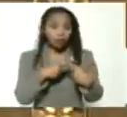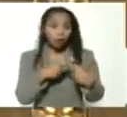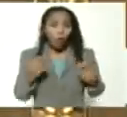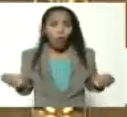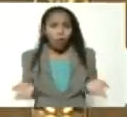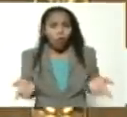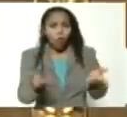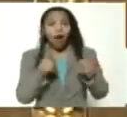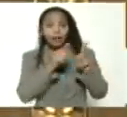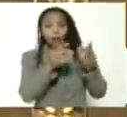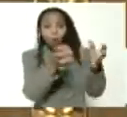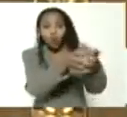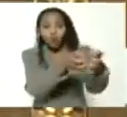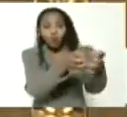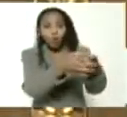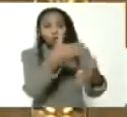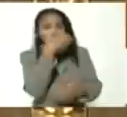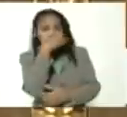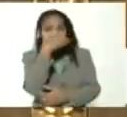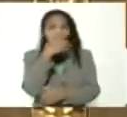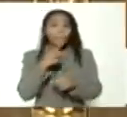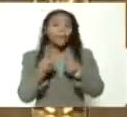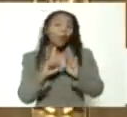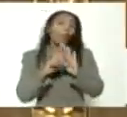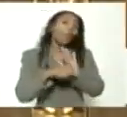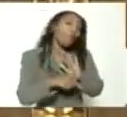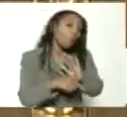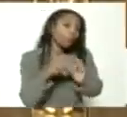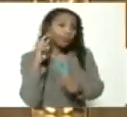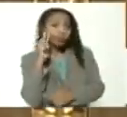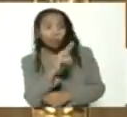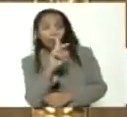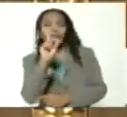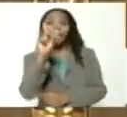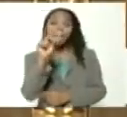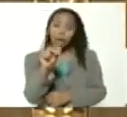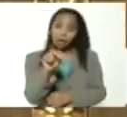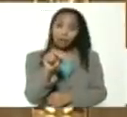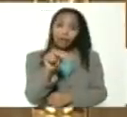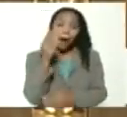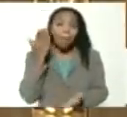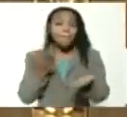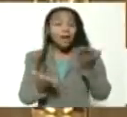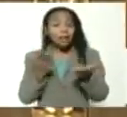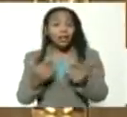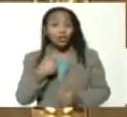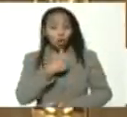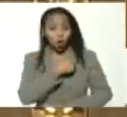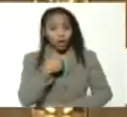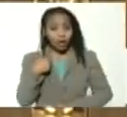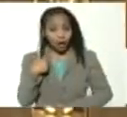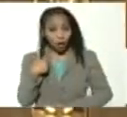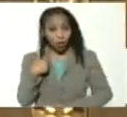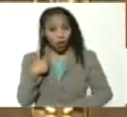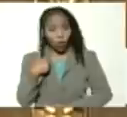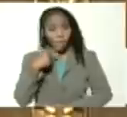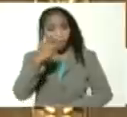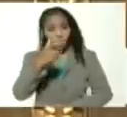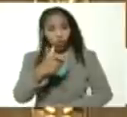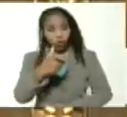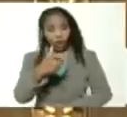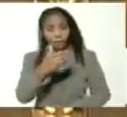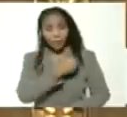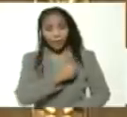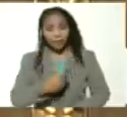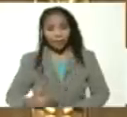estos grupos terroristas, pero luego, como vamos a ver también, y es el balance que quiero, ciudadano presidente Jorge